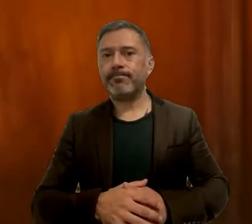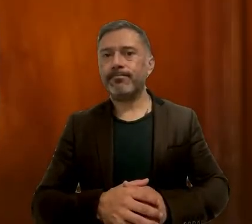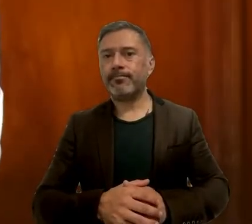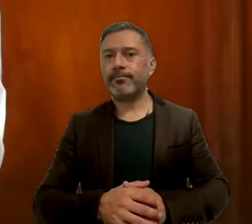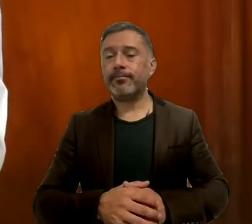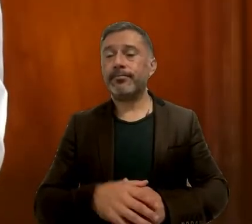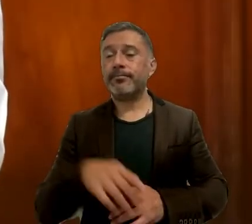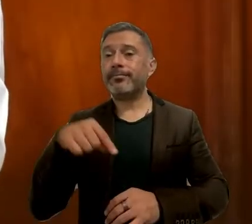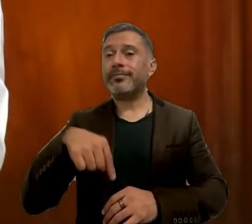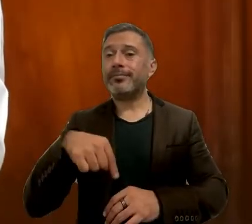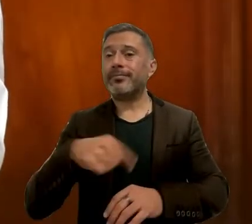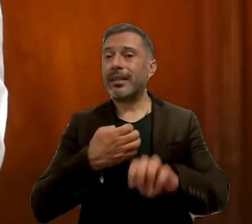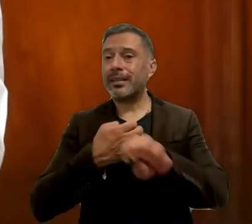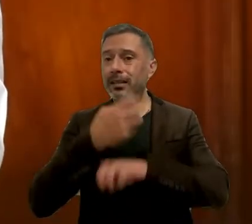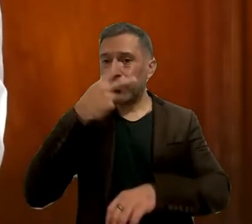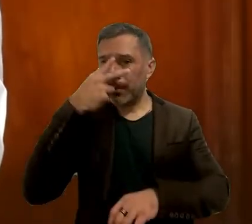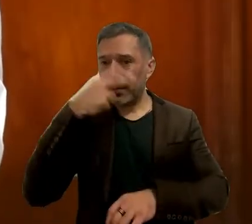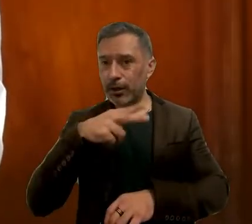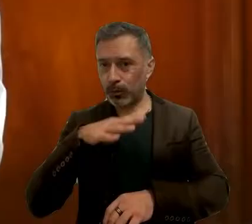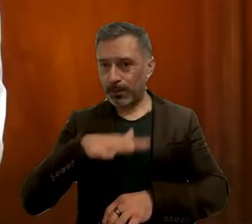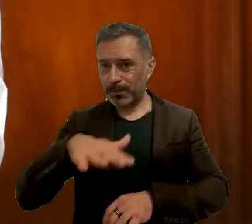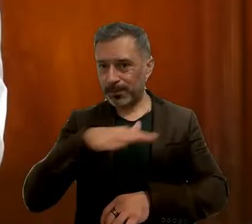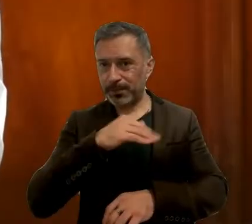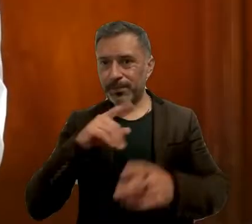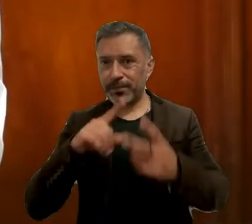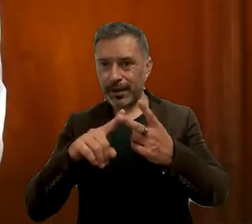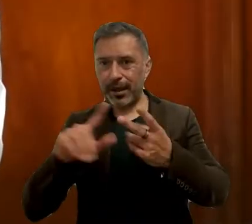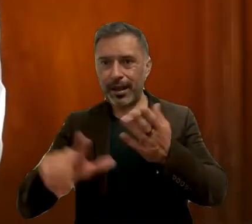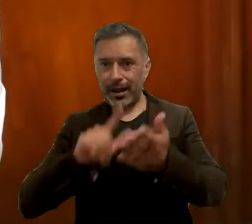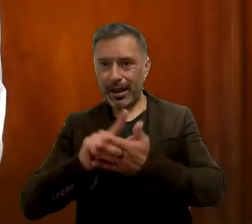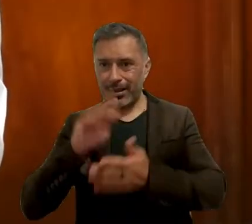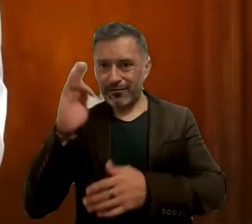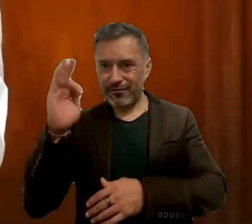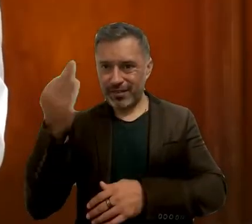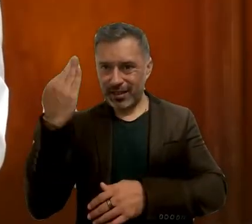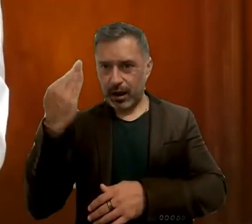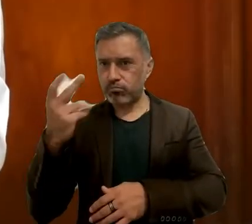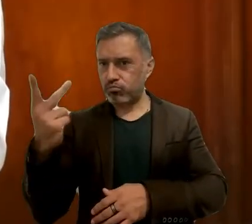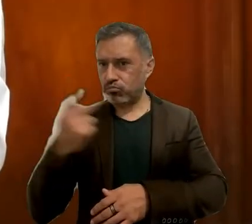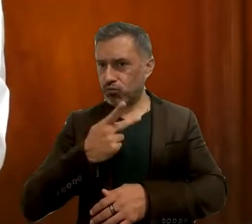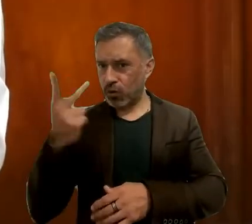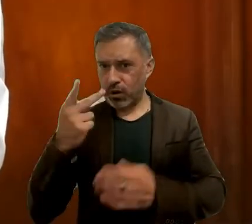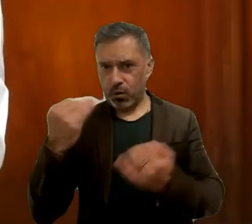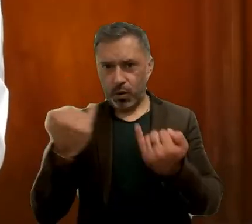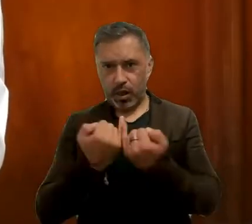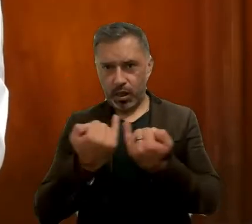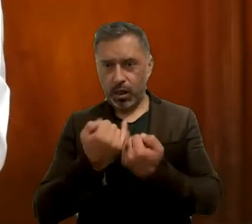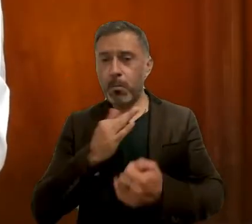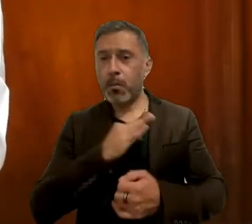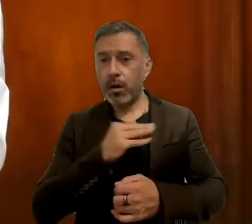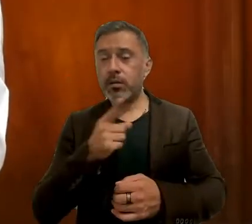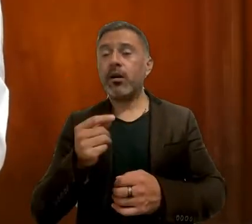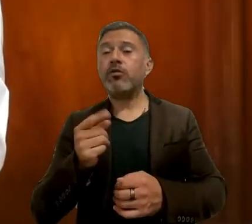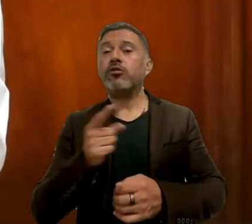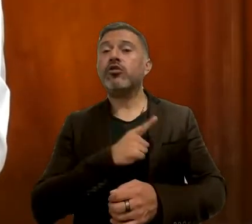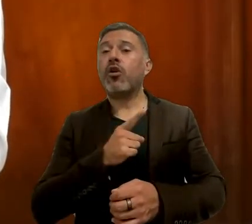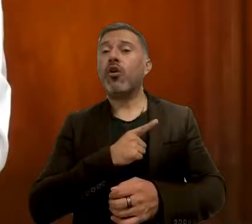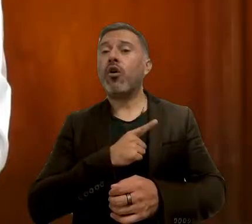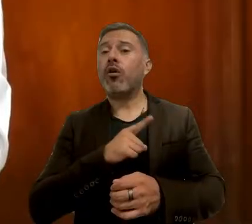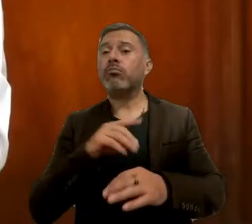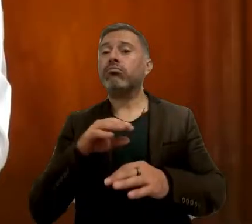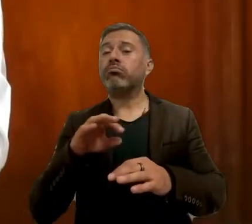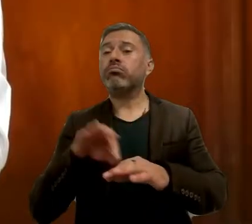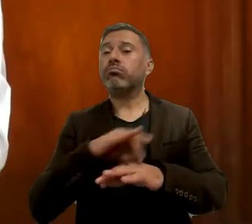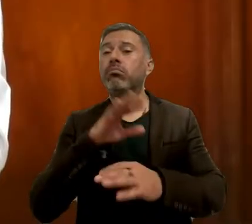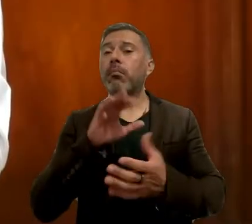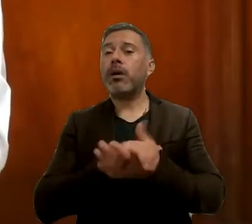En el Estado de México, al igual que nuestras leyes federales, se dispone que solo se podrá efectuarse el matrimonio con